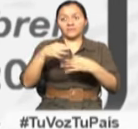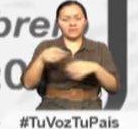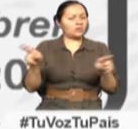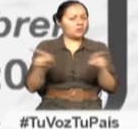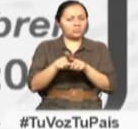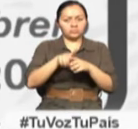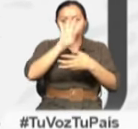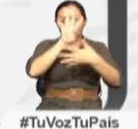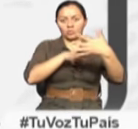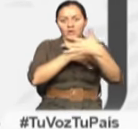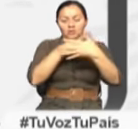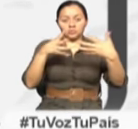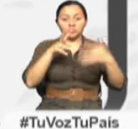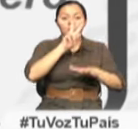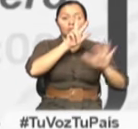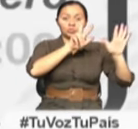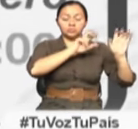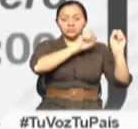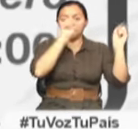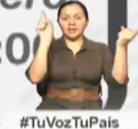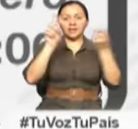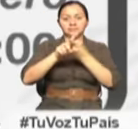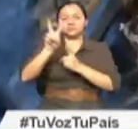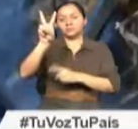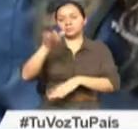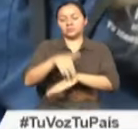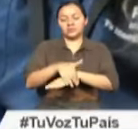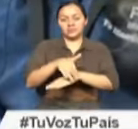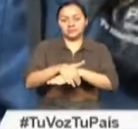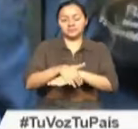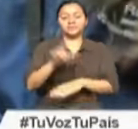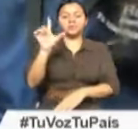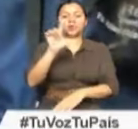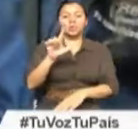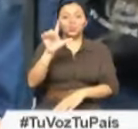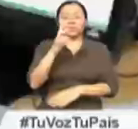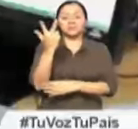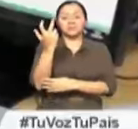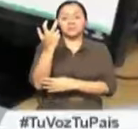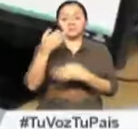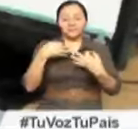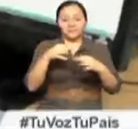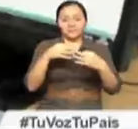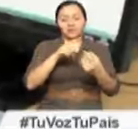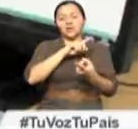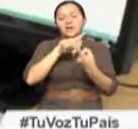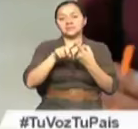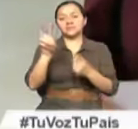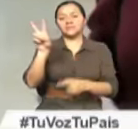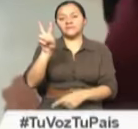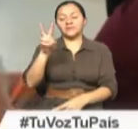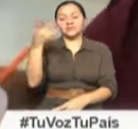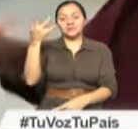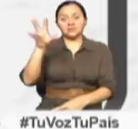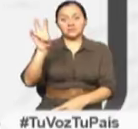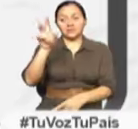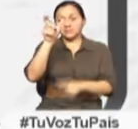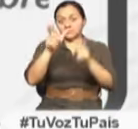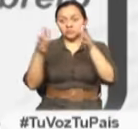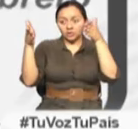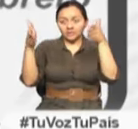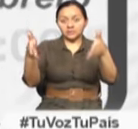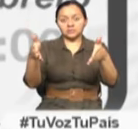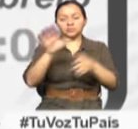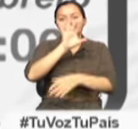mismo horario, de 8 de la mañana hasta 2 de la tarde. Desde lunes 13 de febrero al viernes 17, la atención a los usuarios será